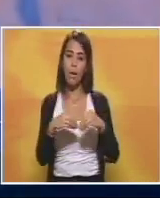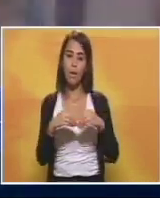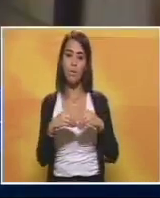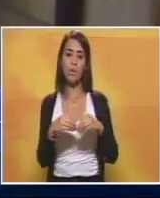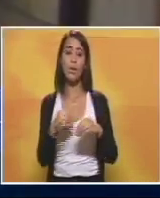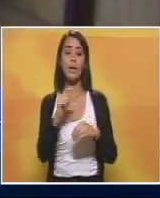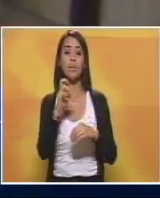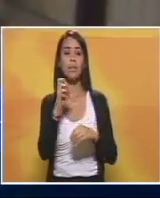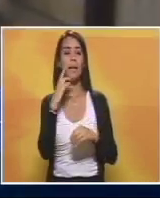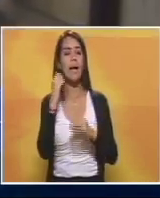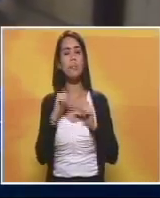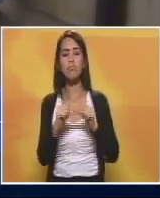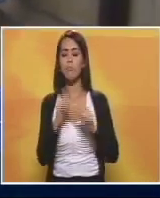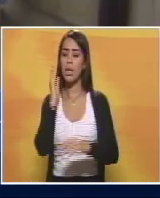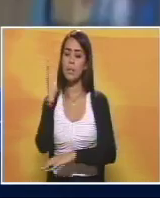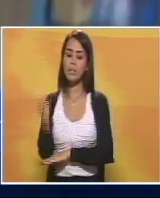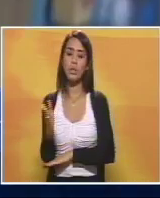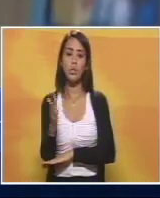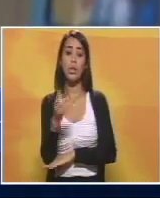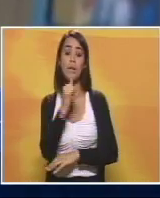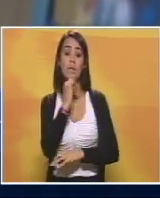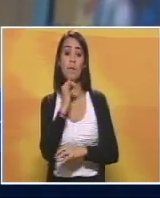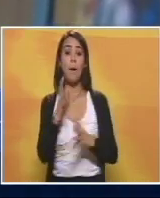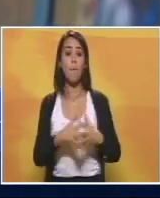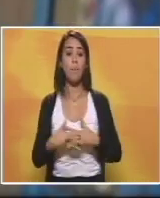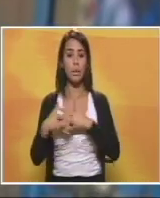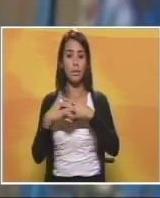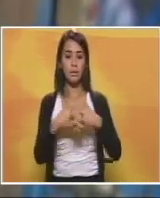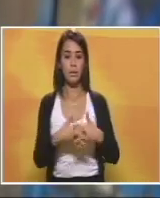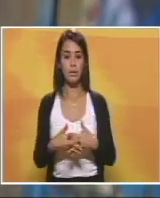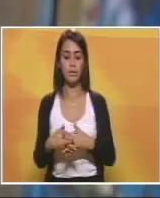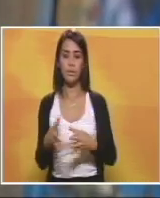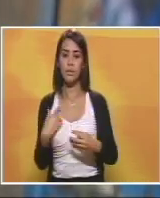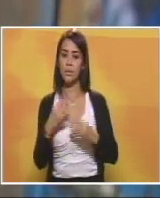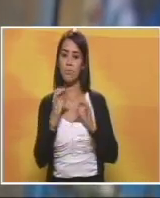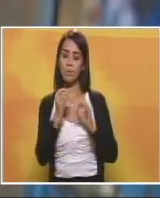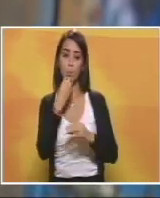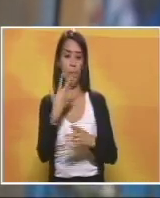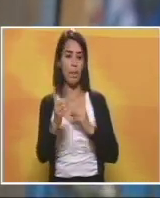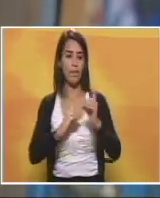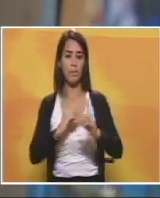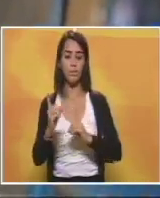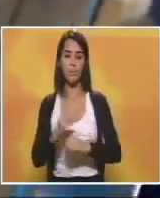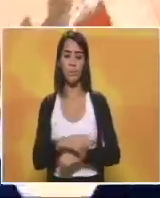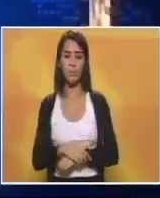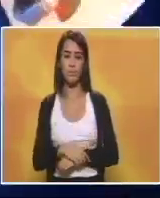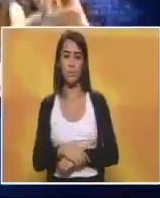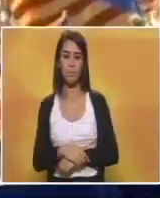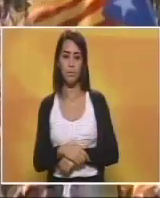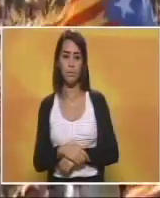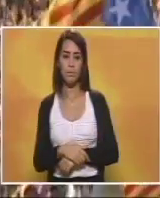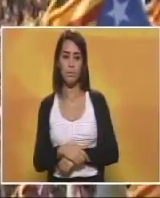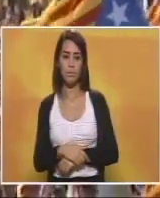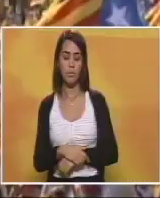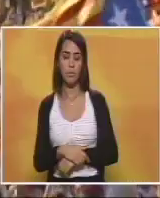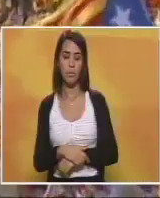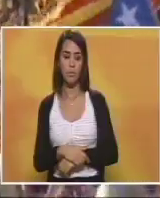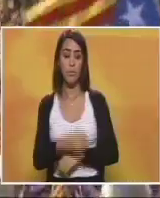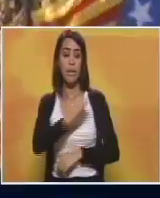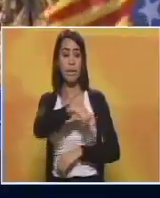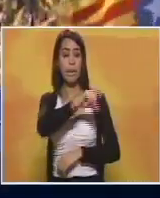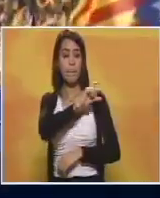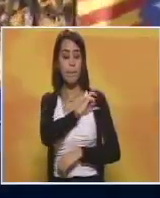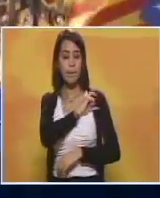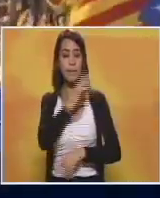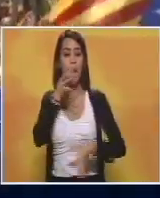insistió en las sanciones anunciadas por eeuu dicen no van a favorecer el diálogo en españa